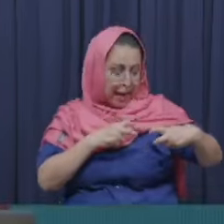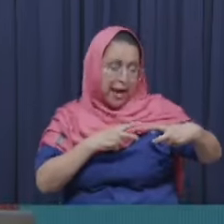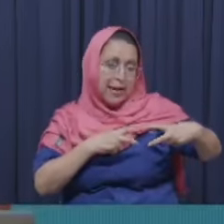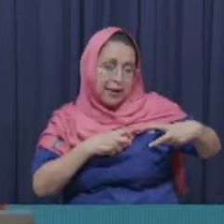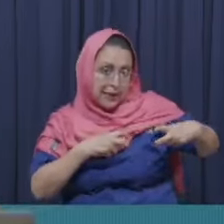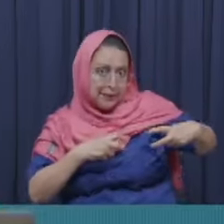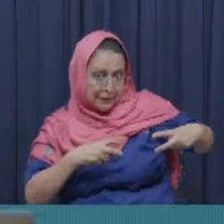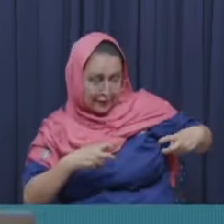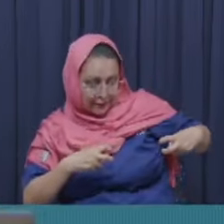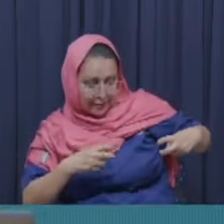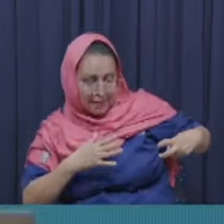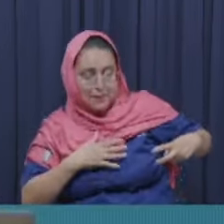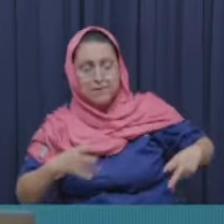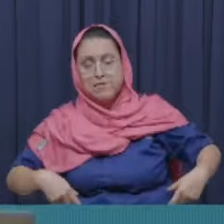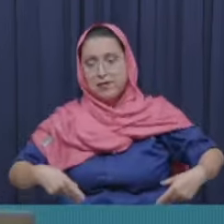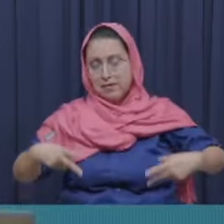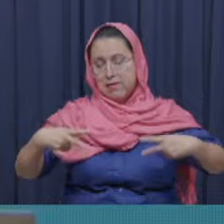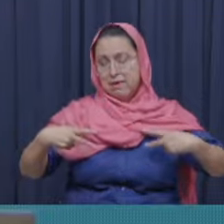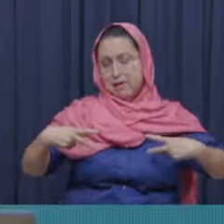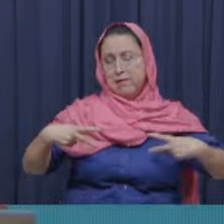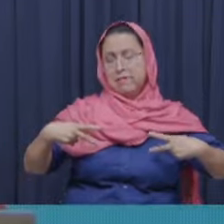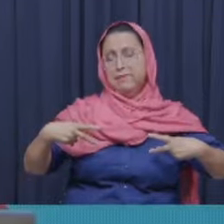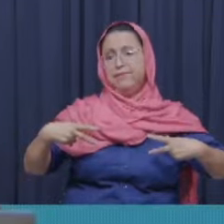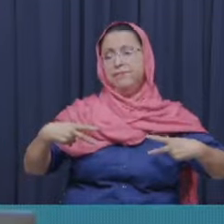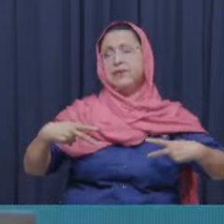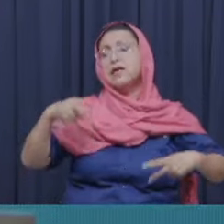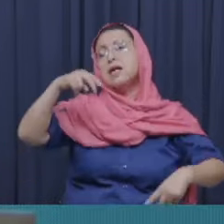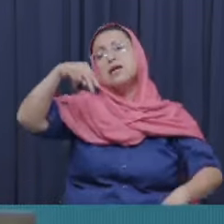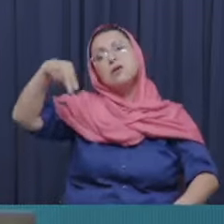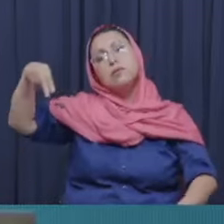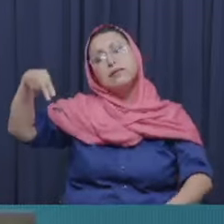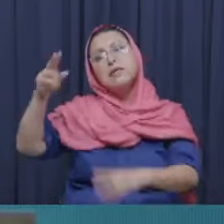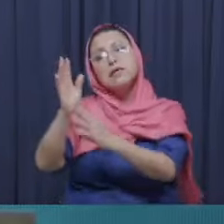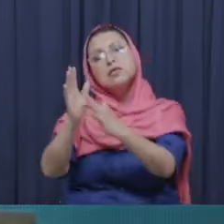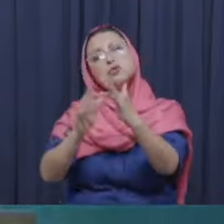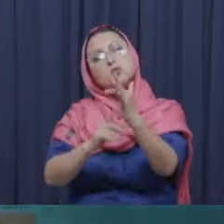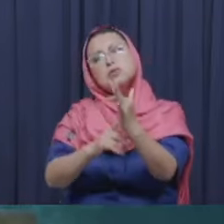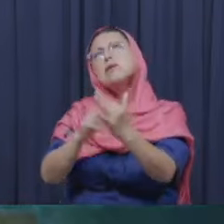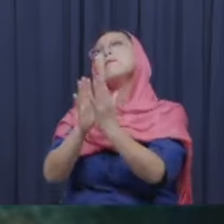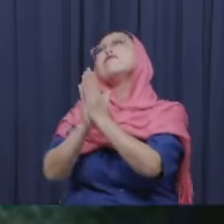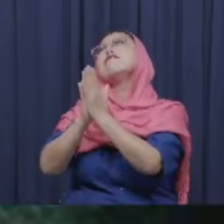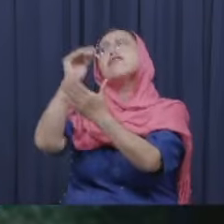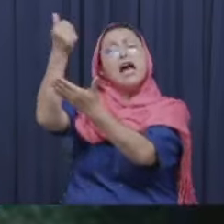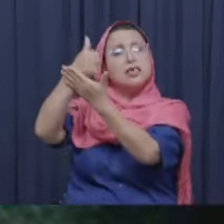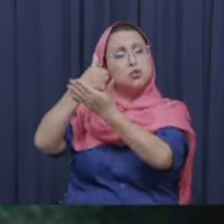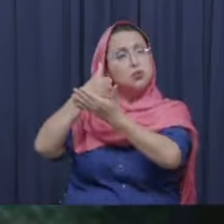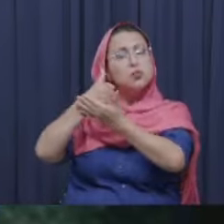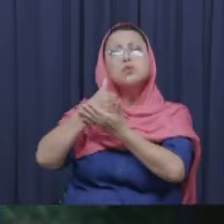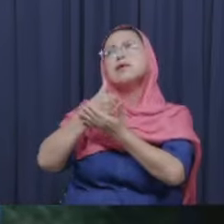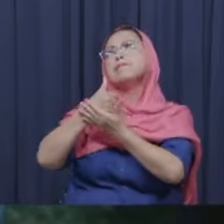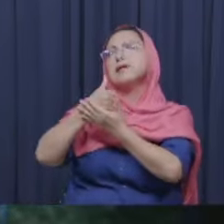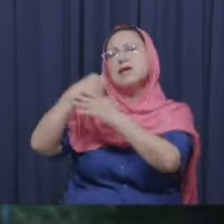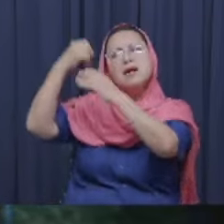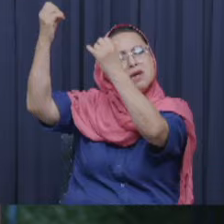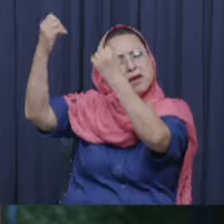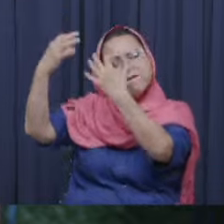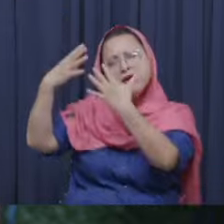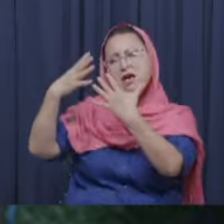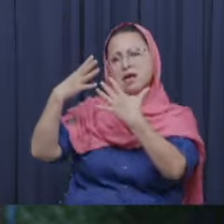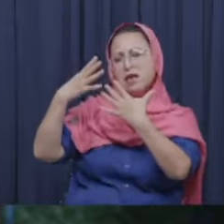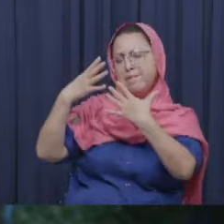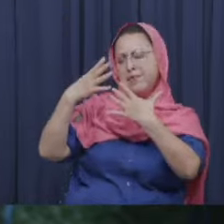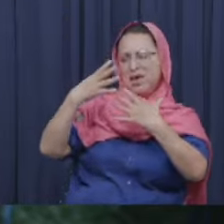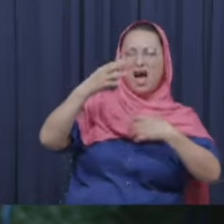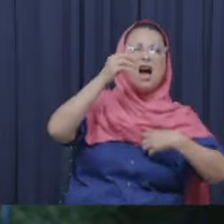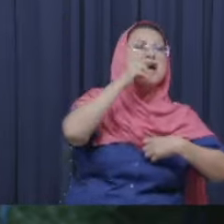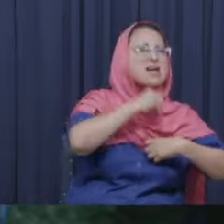de tiempo, tu palabra, Señor, en el nombre de Jesús. Ayúdanos hoy, háblanos, Señor, a lo más profundo de